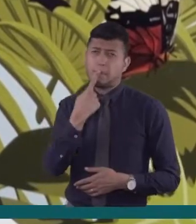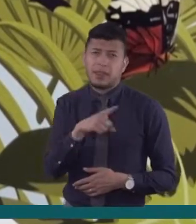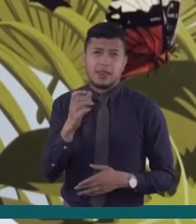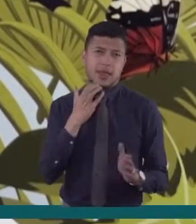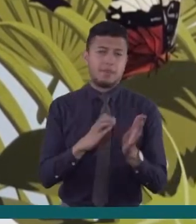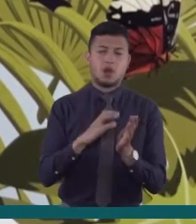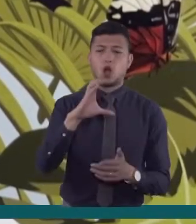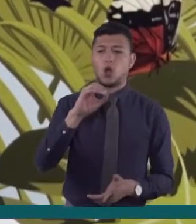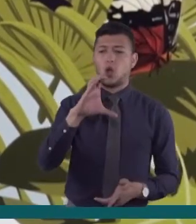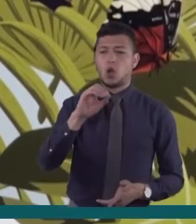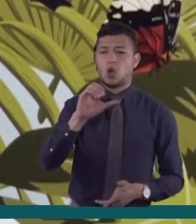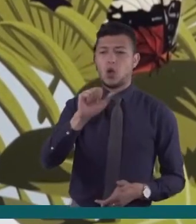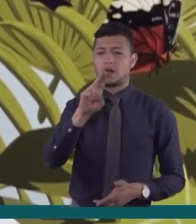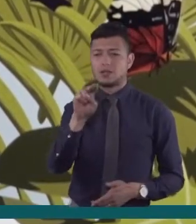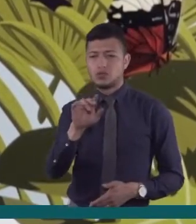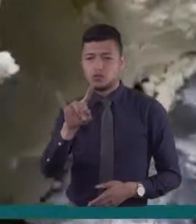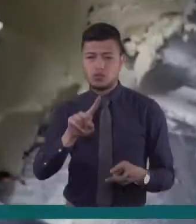copoazú,